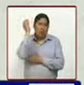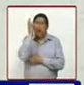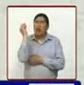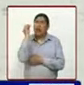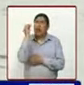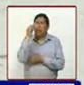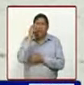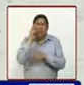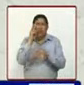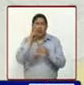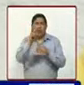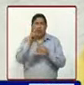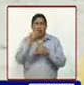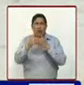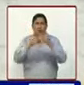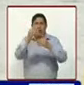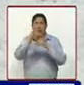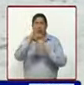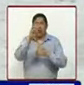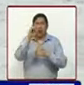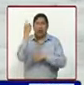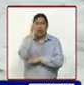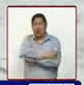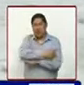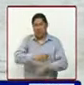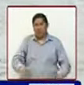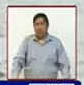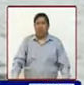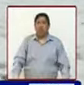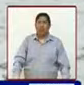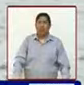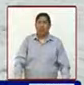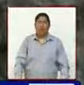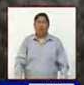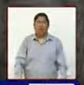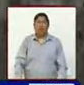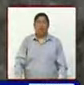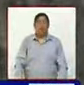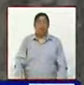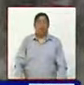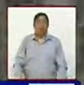y un horizonte de ejecución de 60 días.